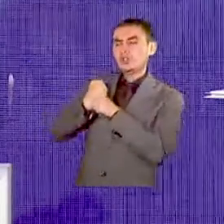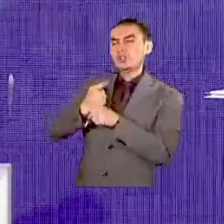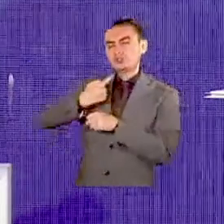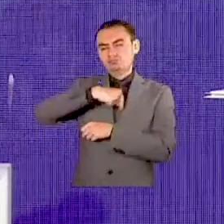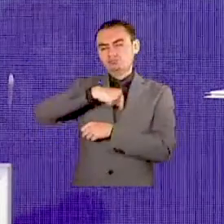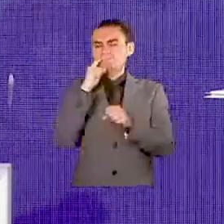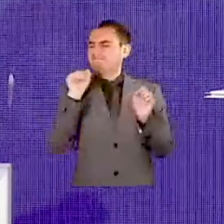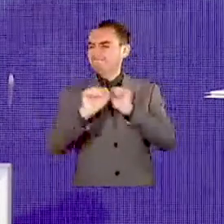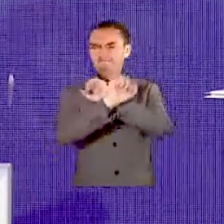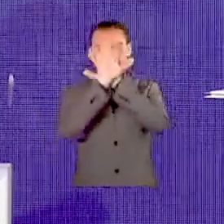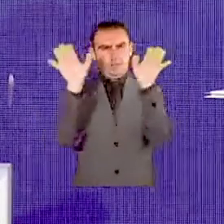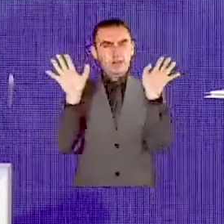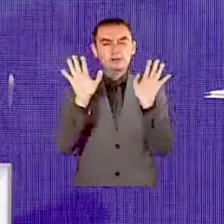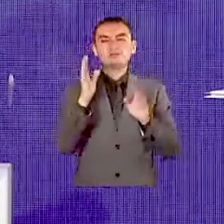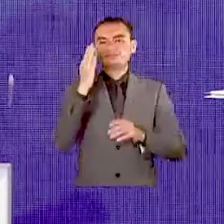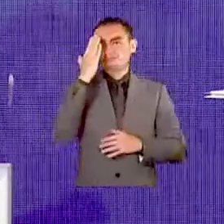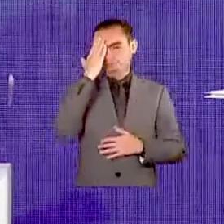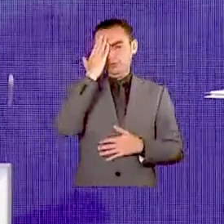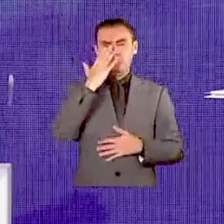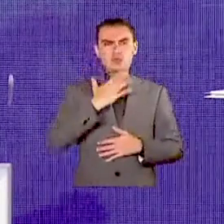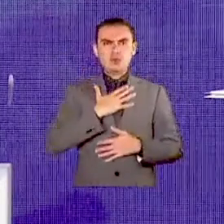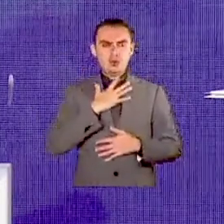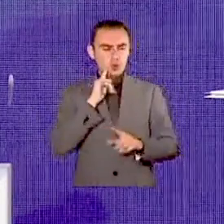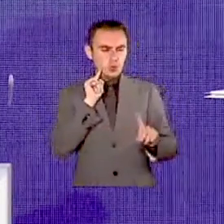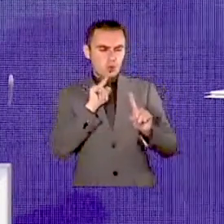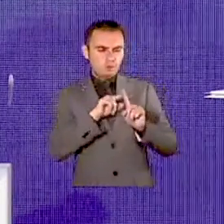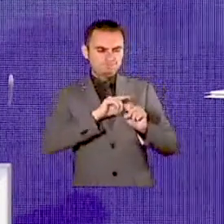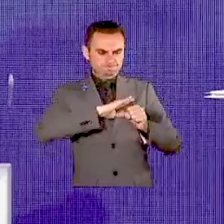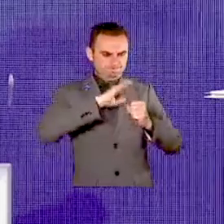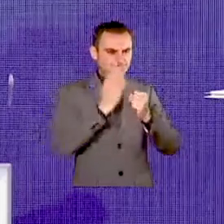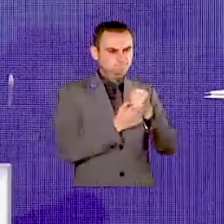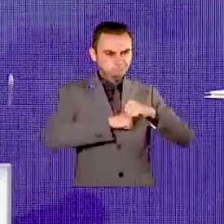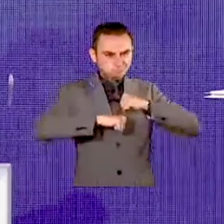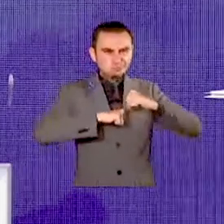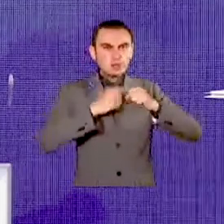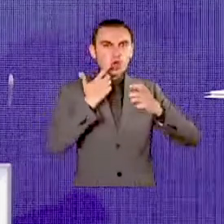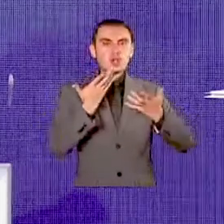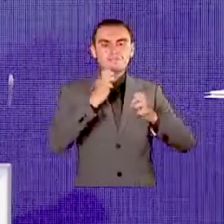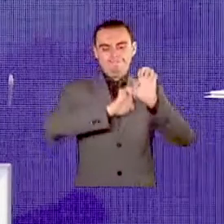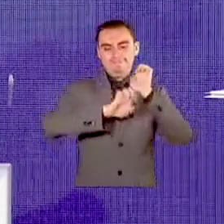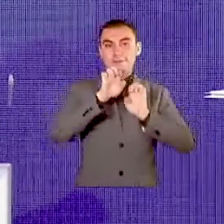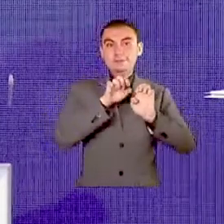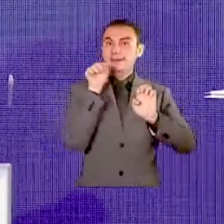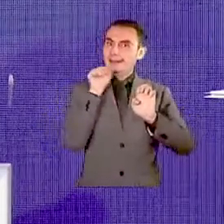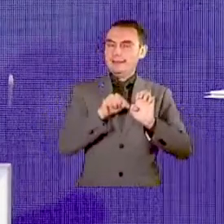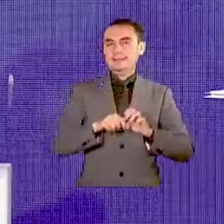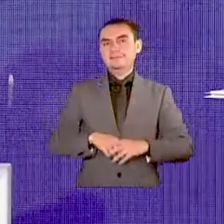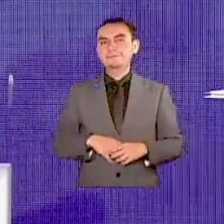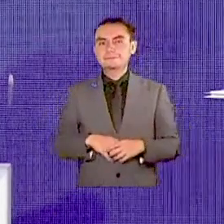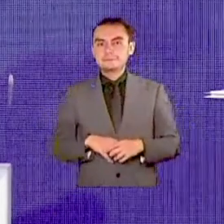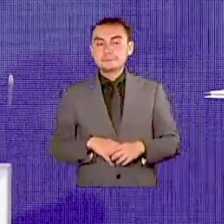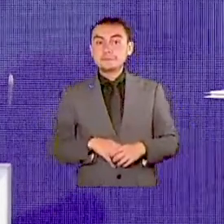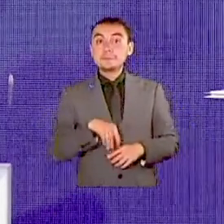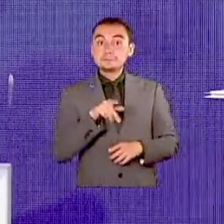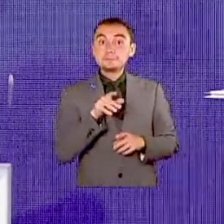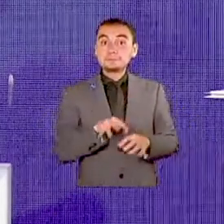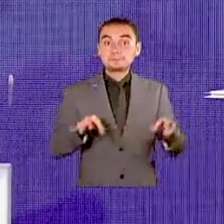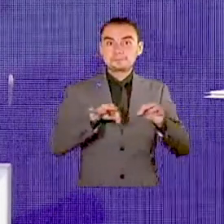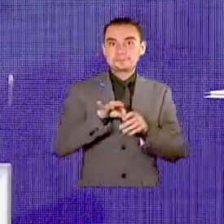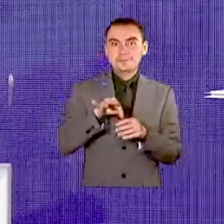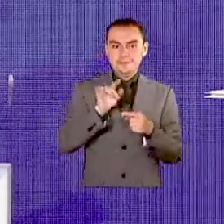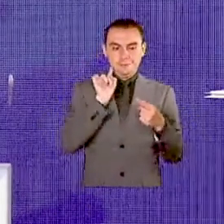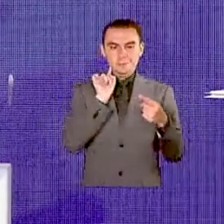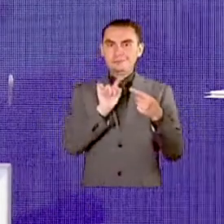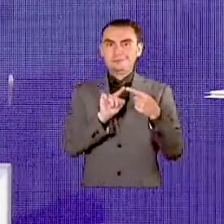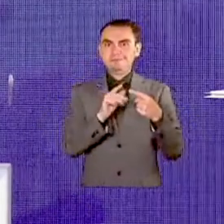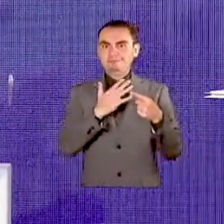tiene claro que la fuerza tiene que estar en la prevención. La prevención debe ser la primera visión en la